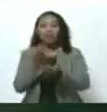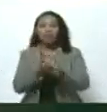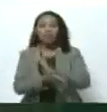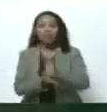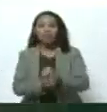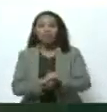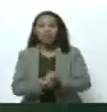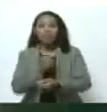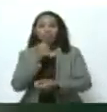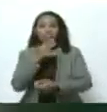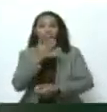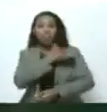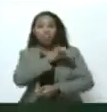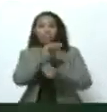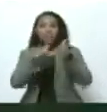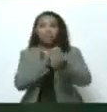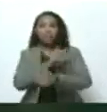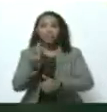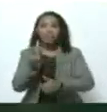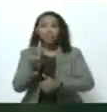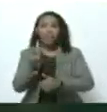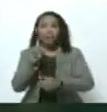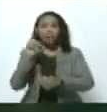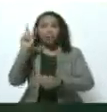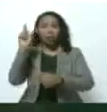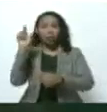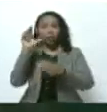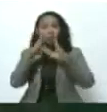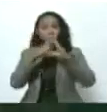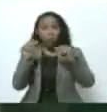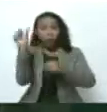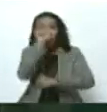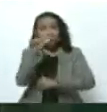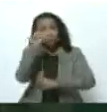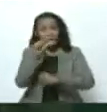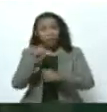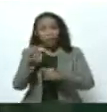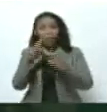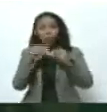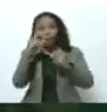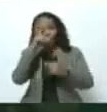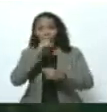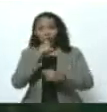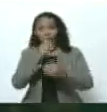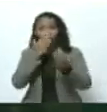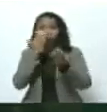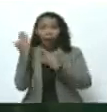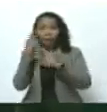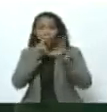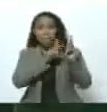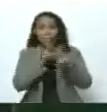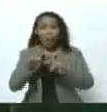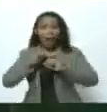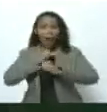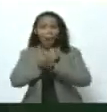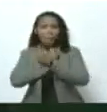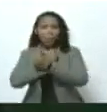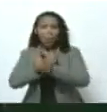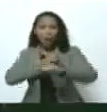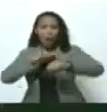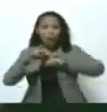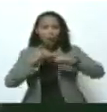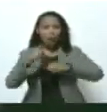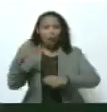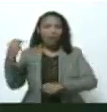vicepresidenta, así como todas las semanas de todo el año, este plan Amor en Acción a